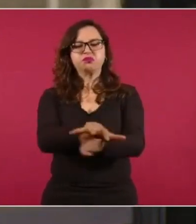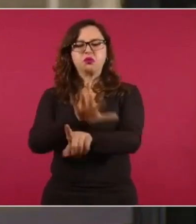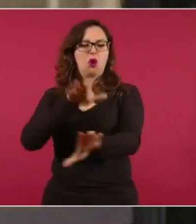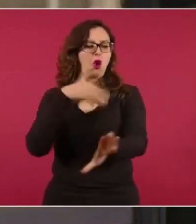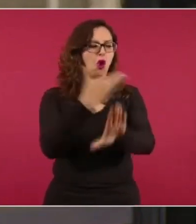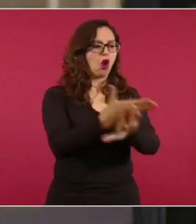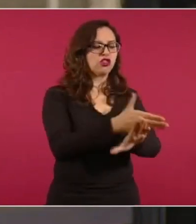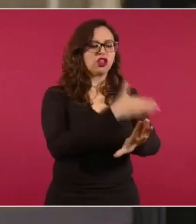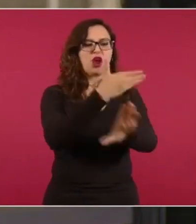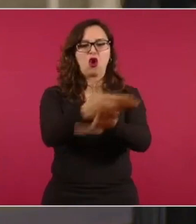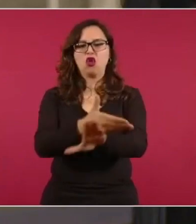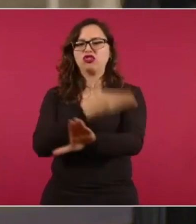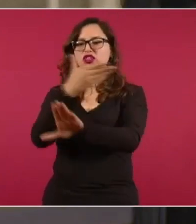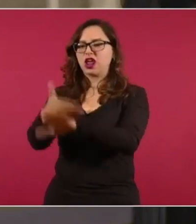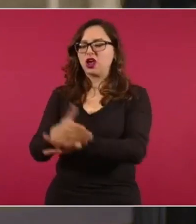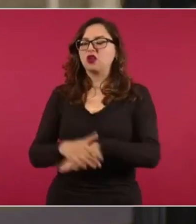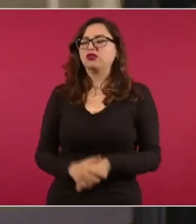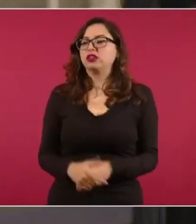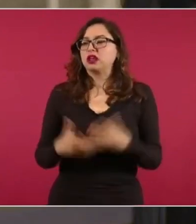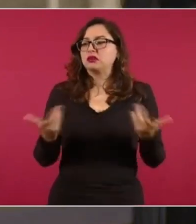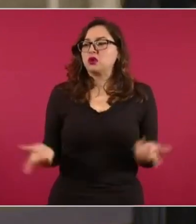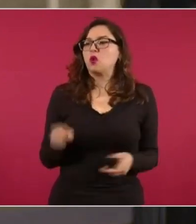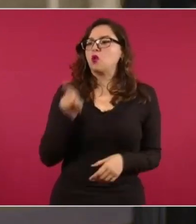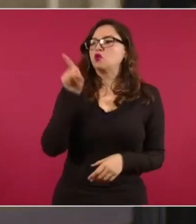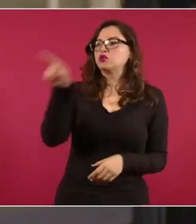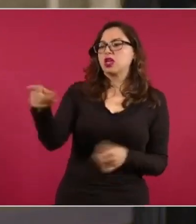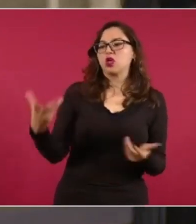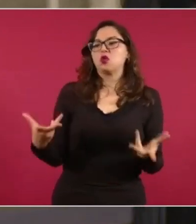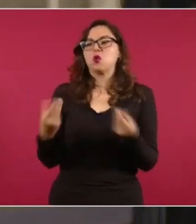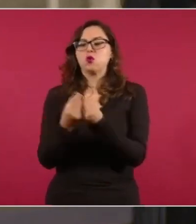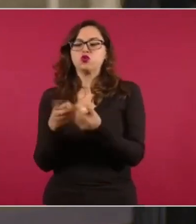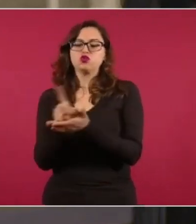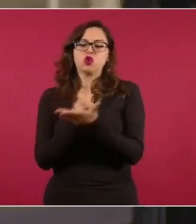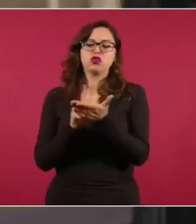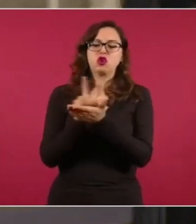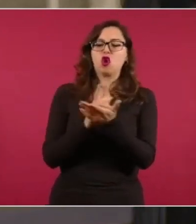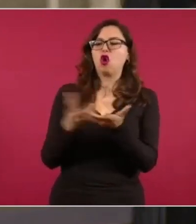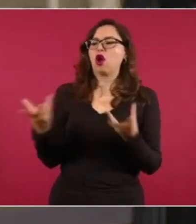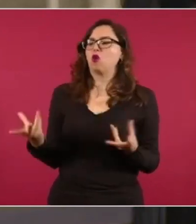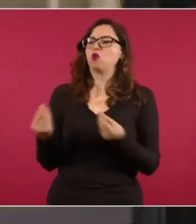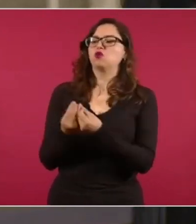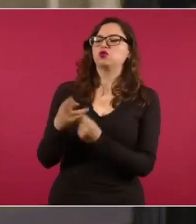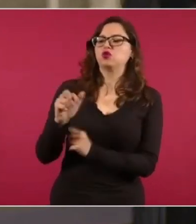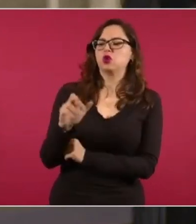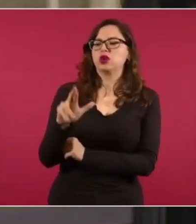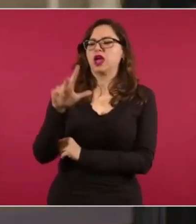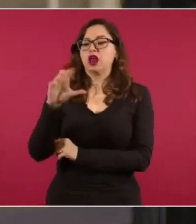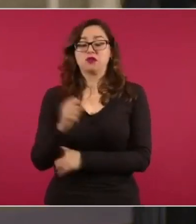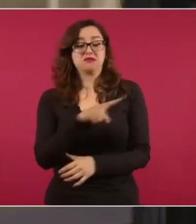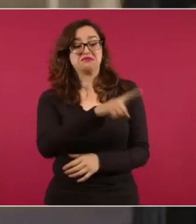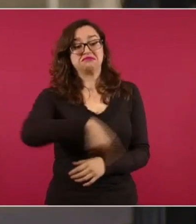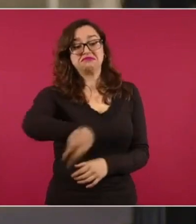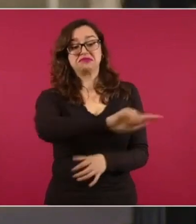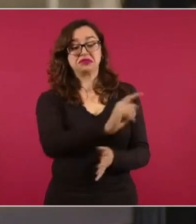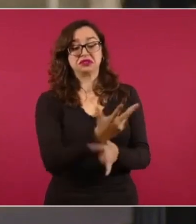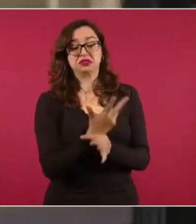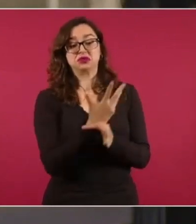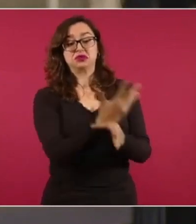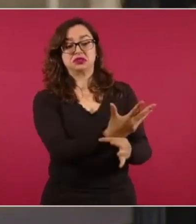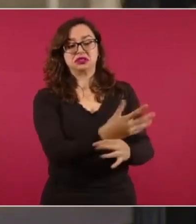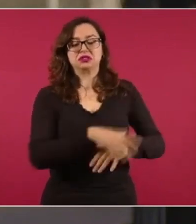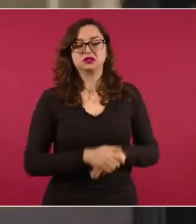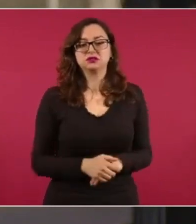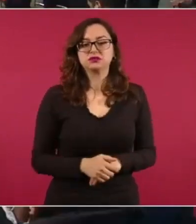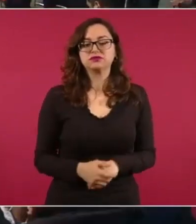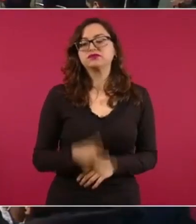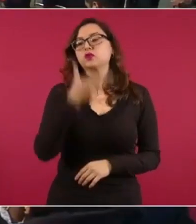que usted es el rey del cash, esos mismos que defienden lo indefendible, presidente. El doctor Jorge Lumbreras, experto en